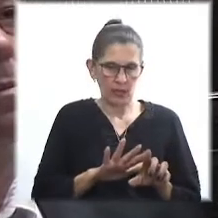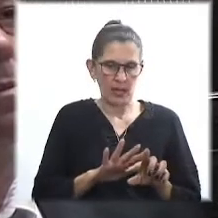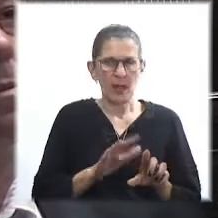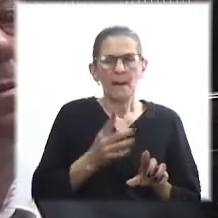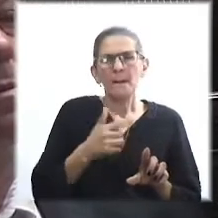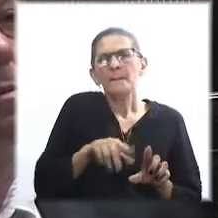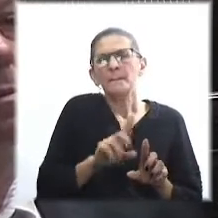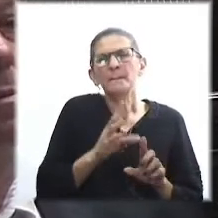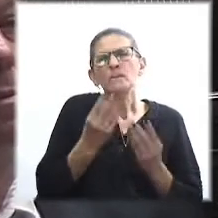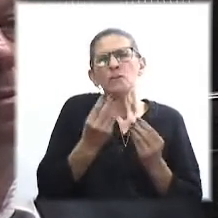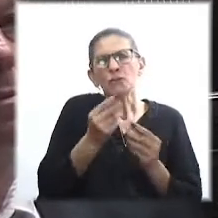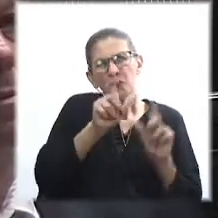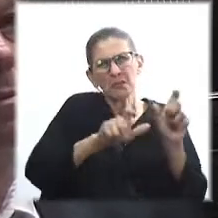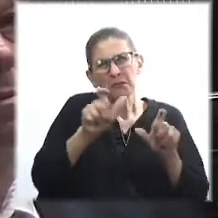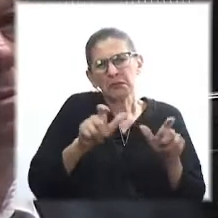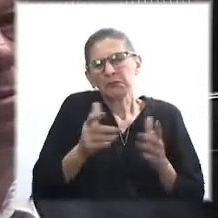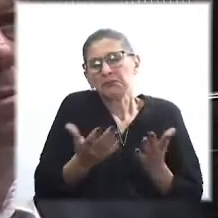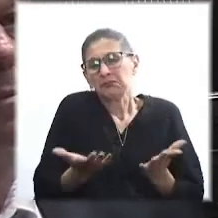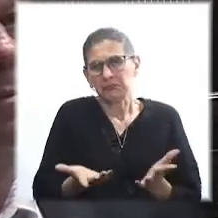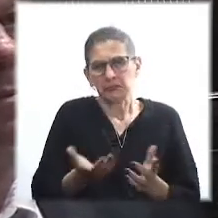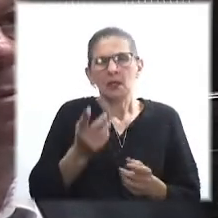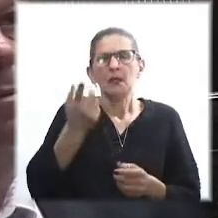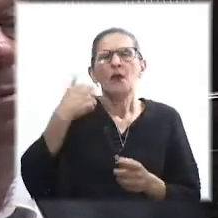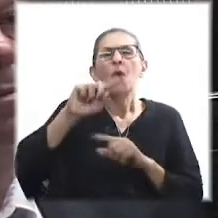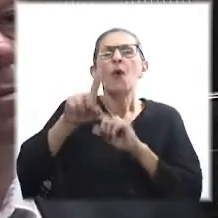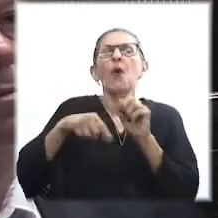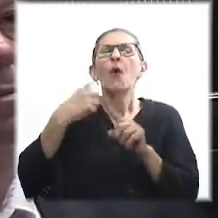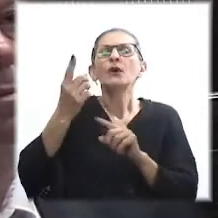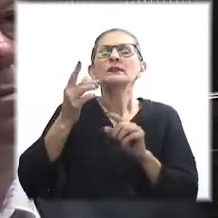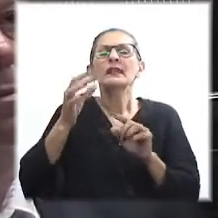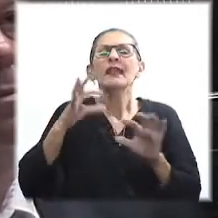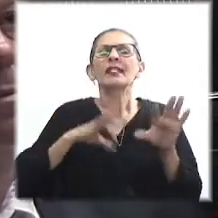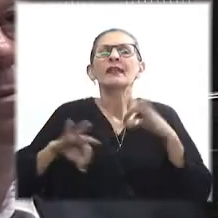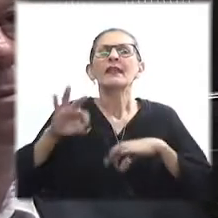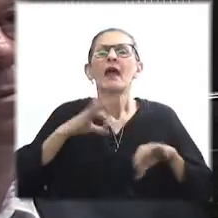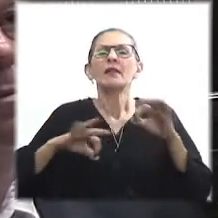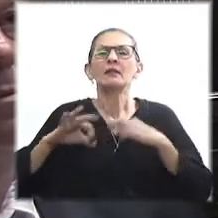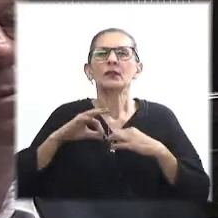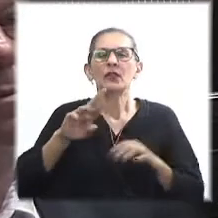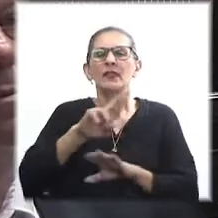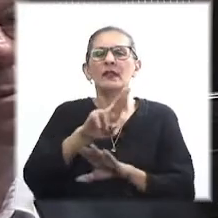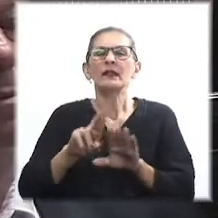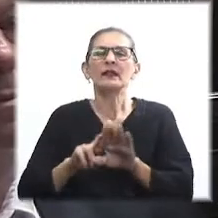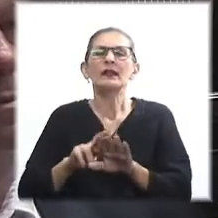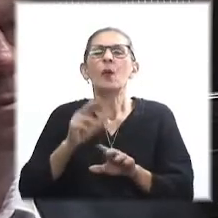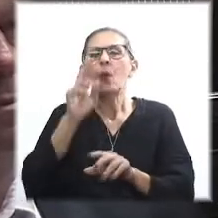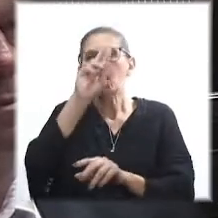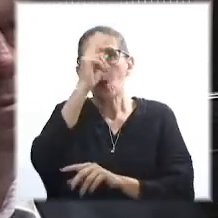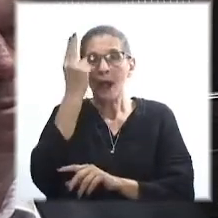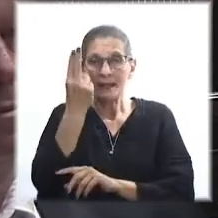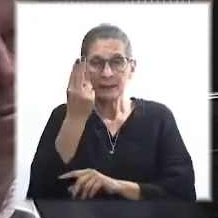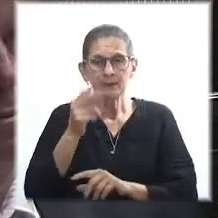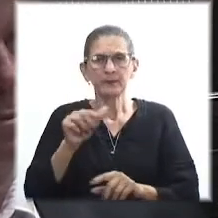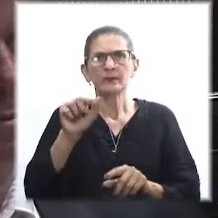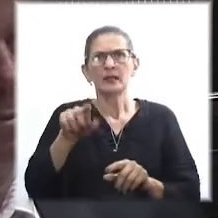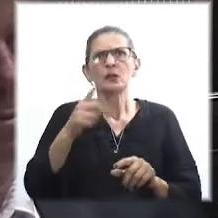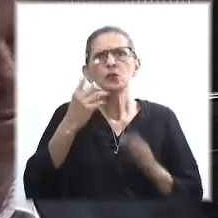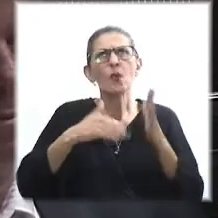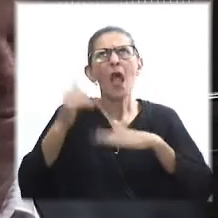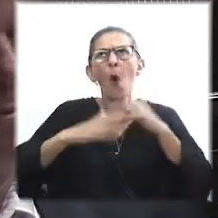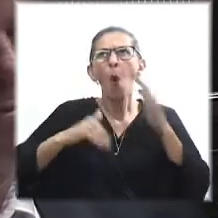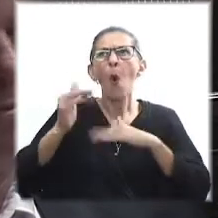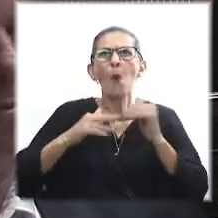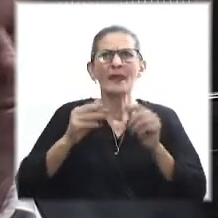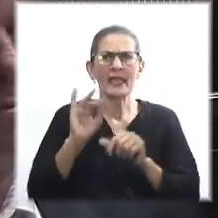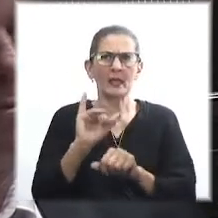vez menor para mucha gente, que es el anfiteatro del Río Uruguay. El anfiteatro del Río Uruguay es una obra arquitectónica extraordinaria